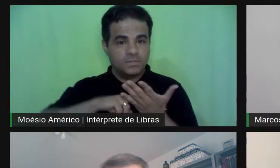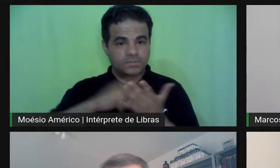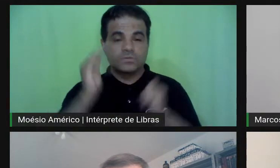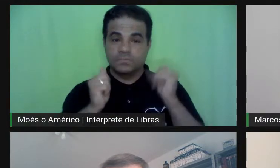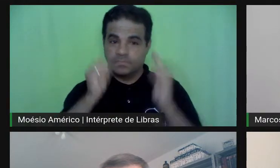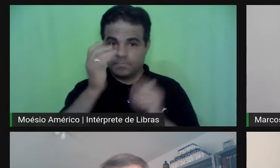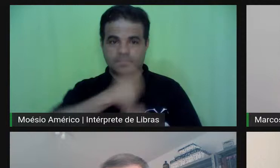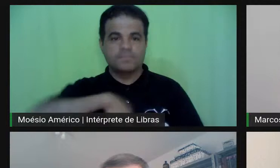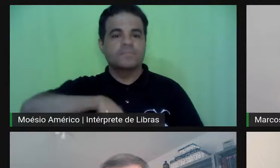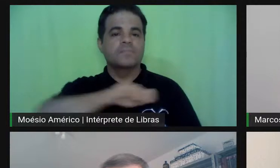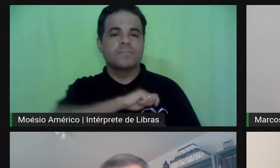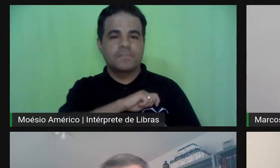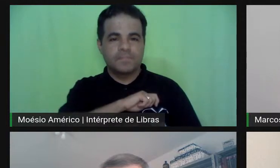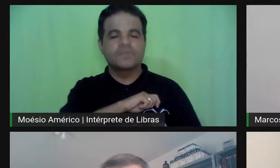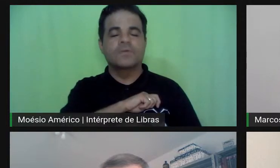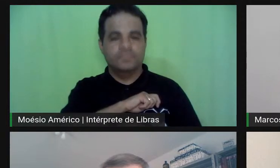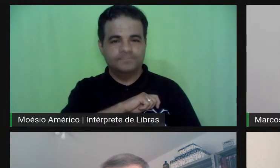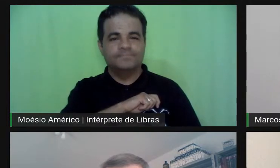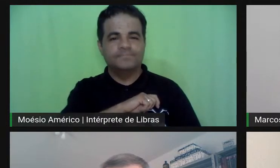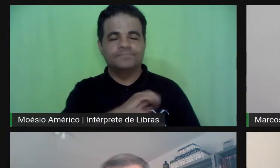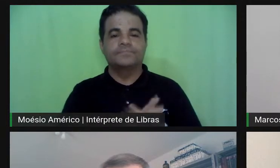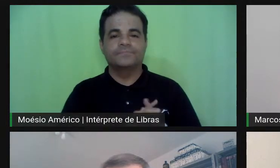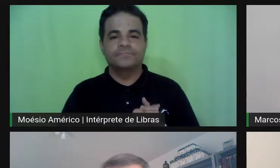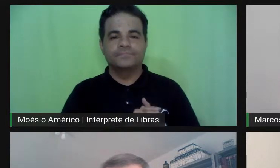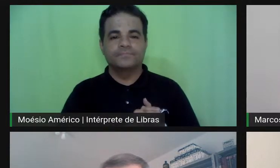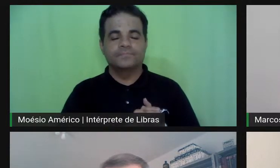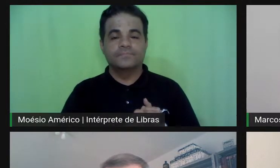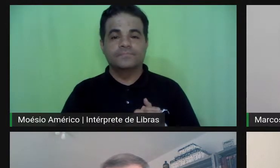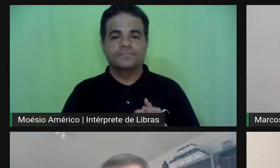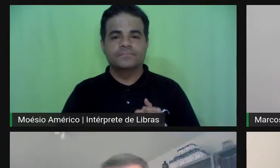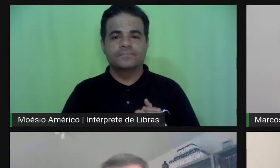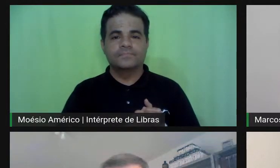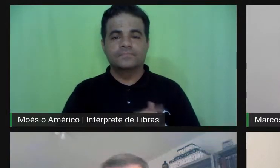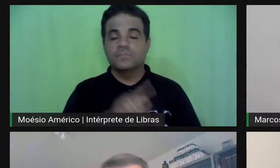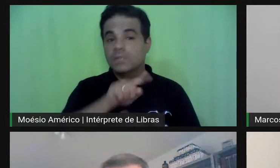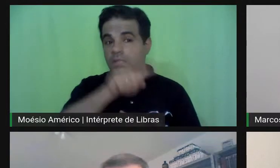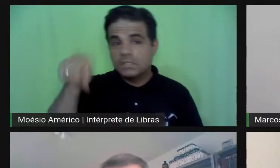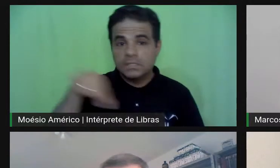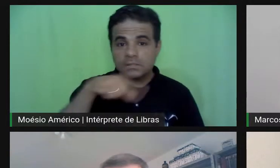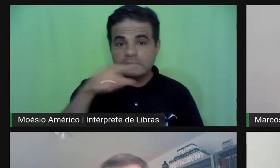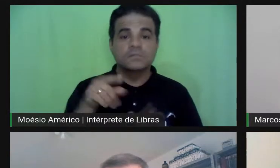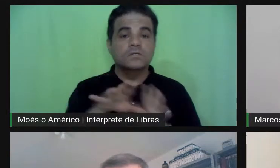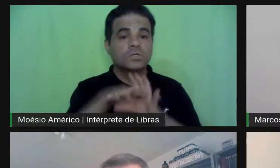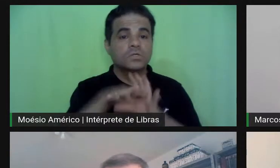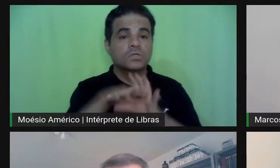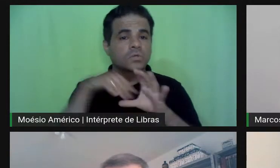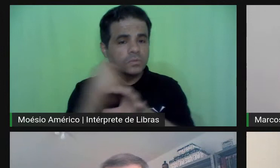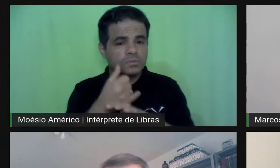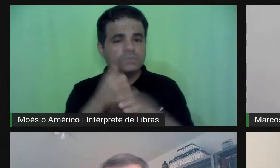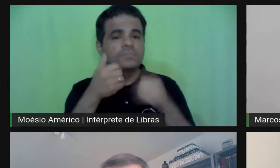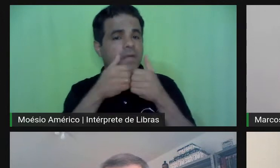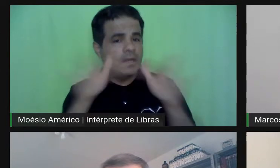en hispania a quienes que están con youtube de alberto